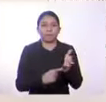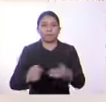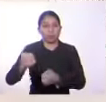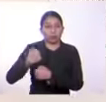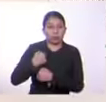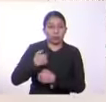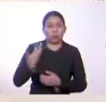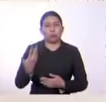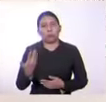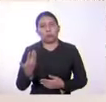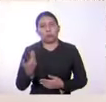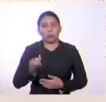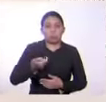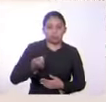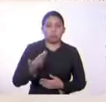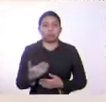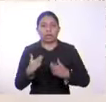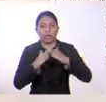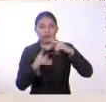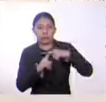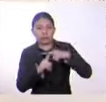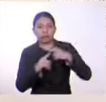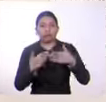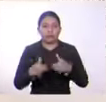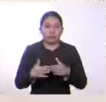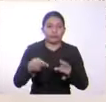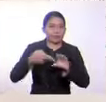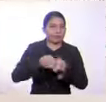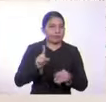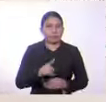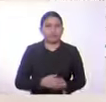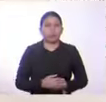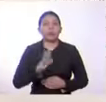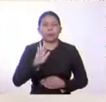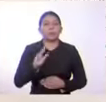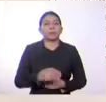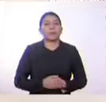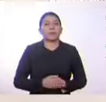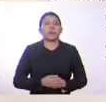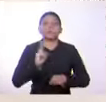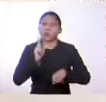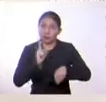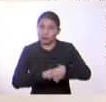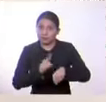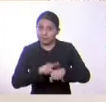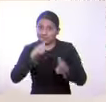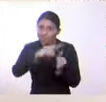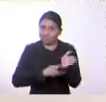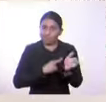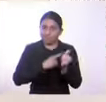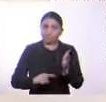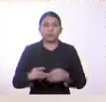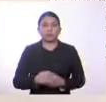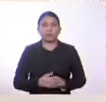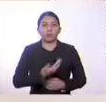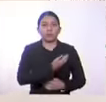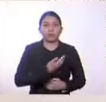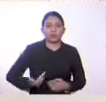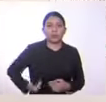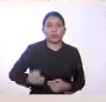promulga también es la alternabilidad en el poder. Solamente 5 años. Un presidente, el órgano ejecutivo, no puede estar más de